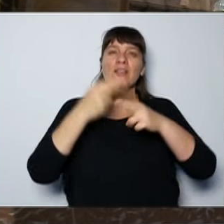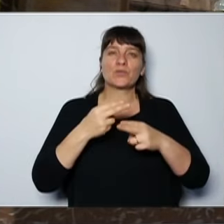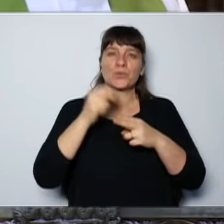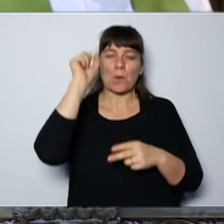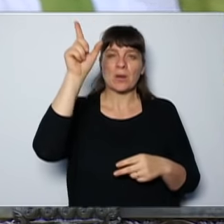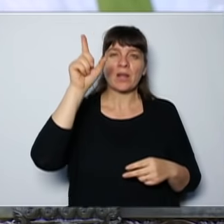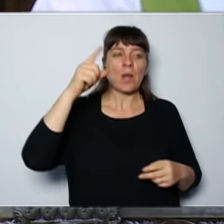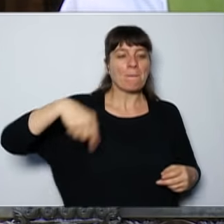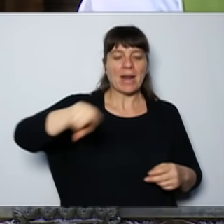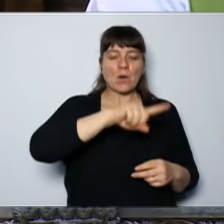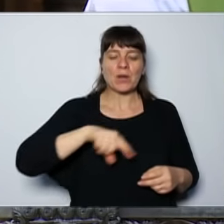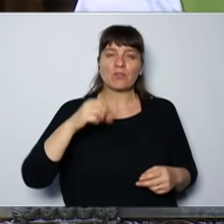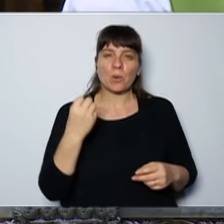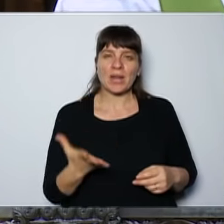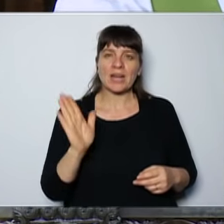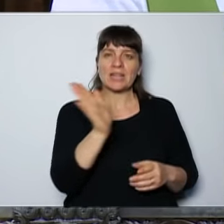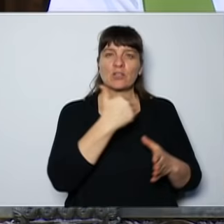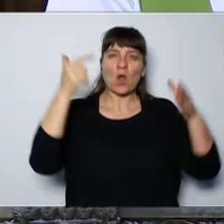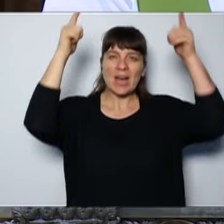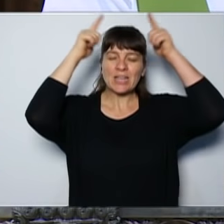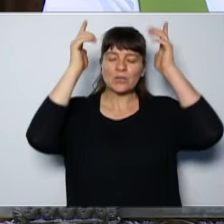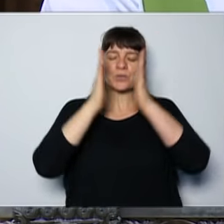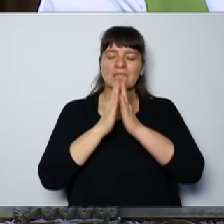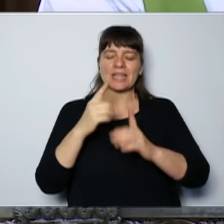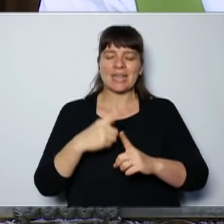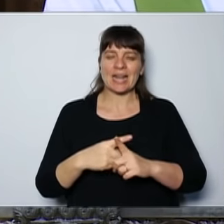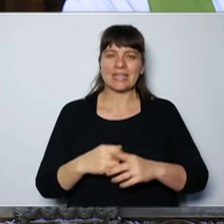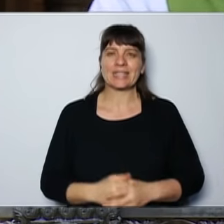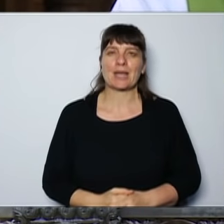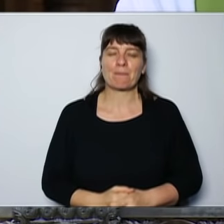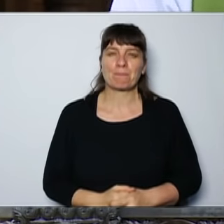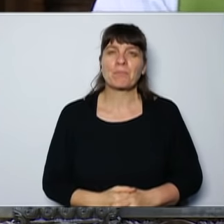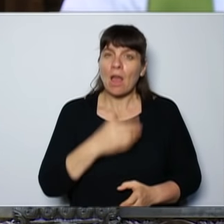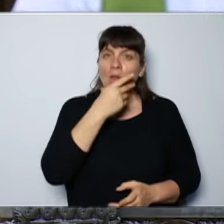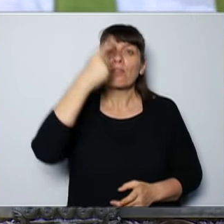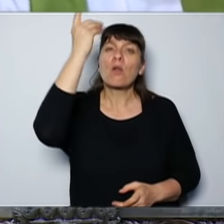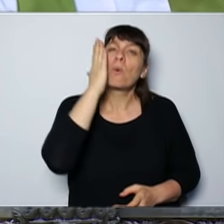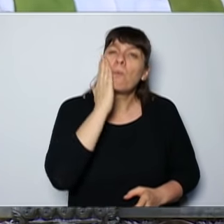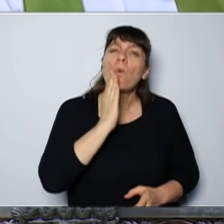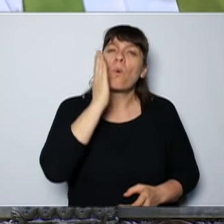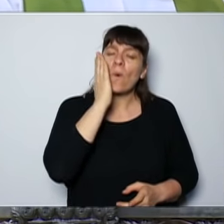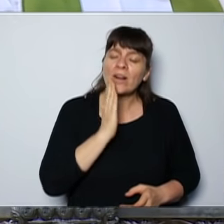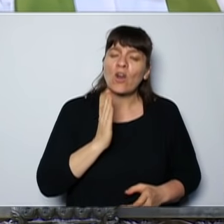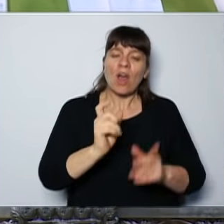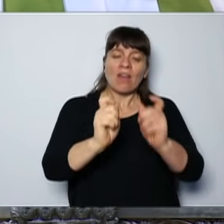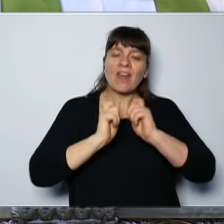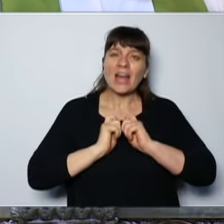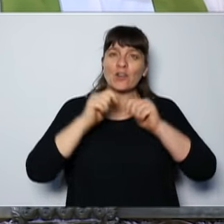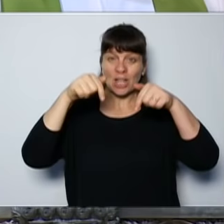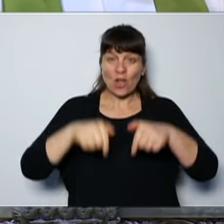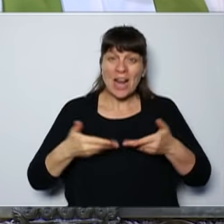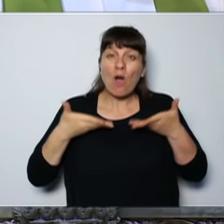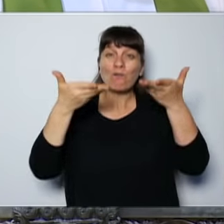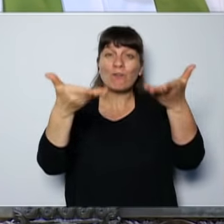y gloria de su nombre, para nuestro bien y el de toda su santa Iglesia. Dios misericordioso, concédenos que